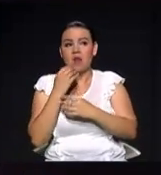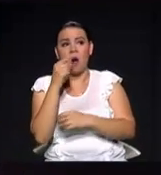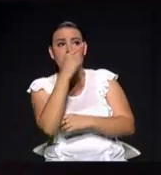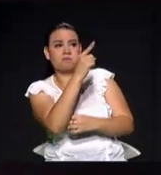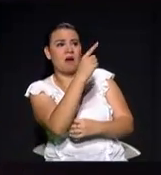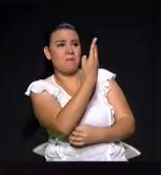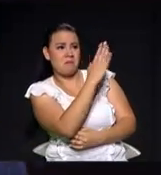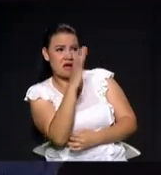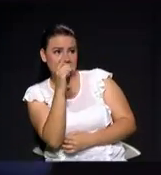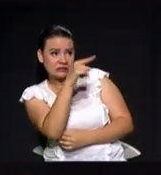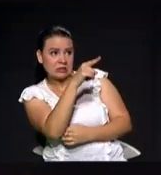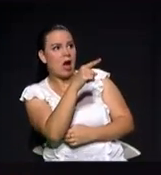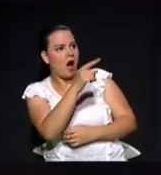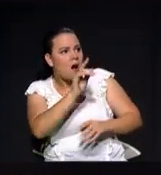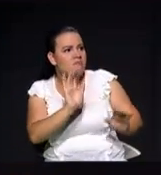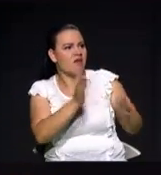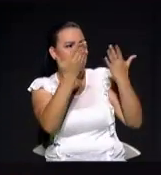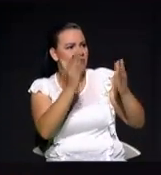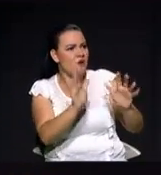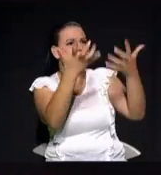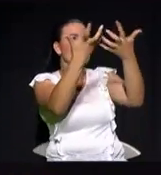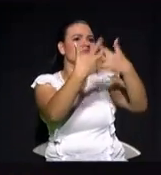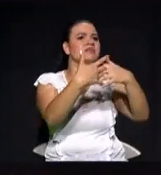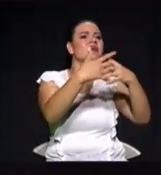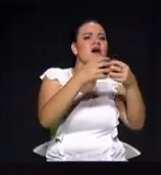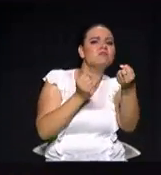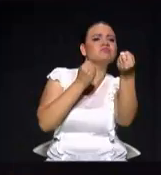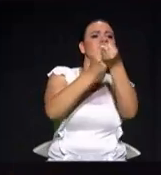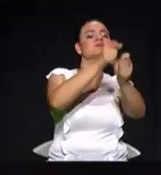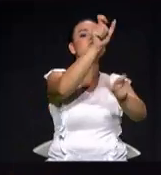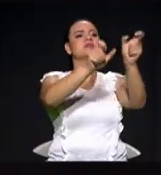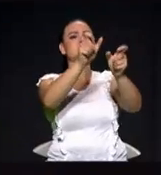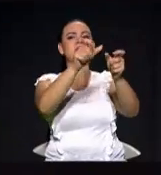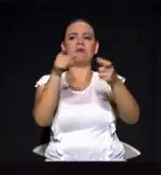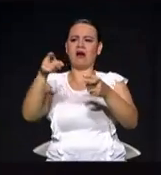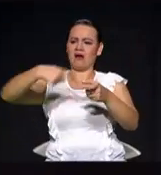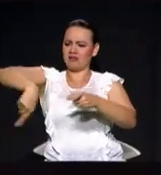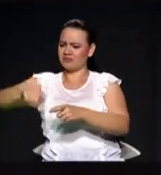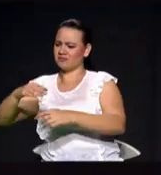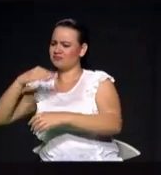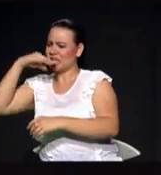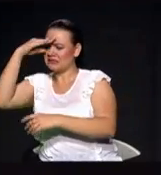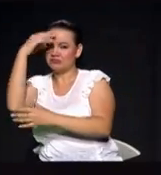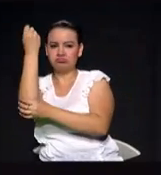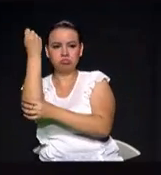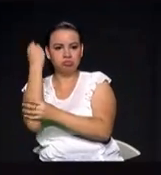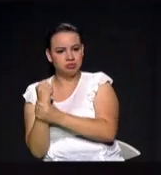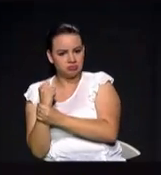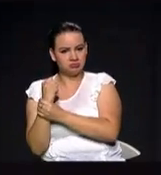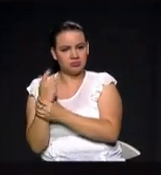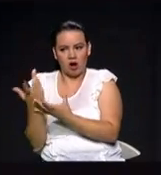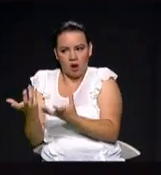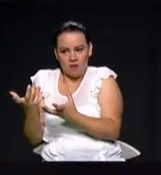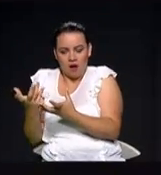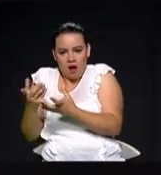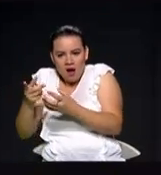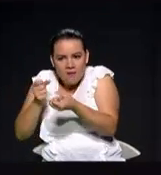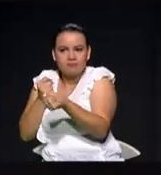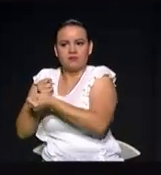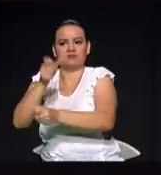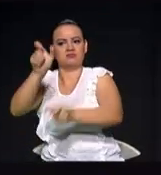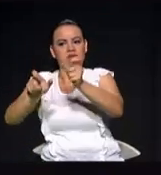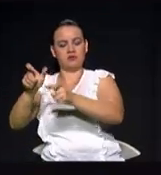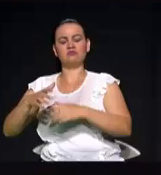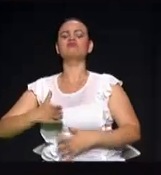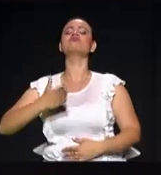las empresas a moverse hacia nosotros pareciera que quisiéramos que las empresas se fueran hay desánimo del empresariado para crear empleo en medellín yo mismo voy a liderar